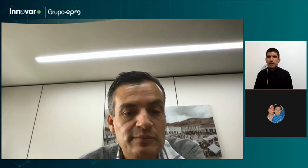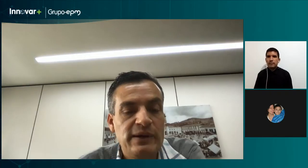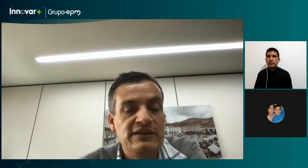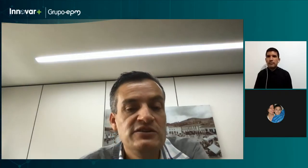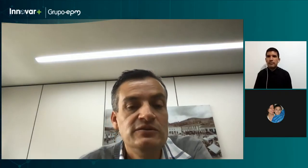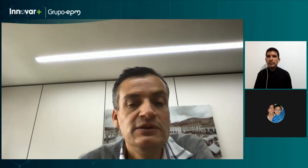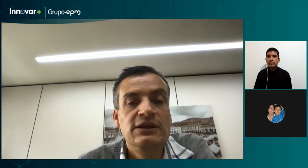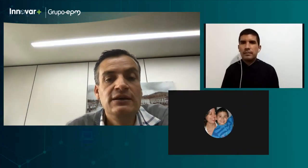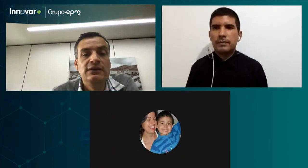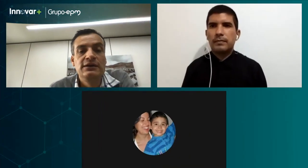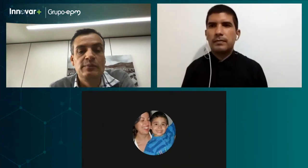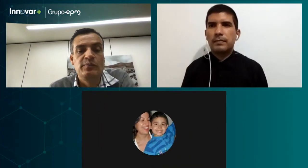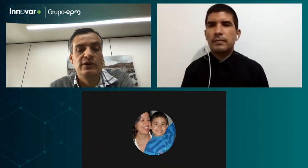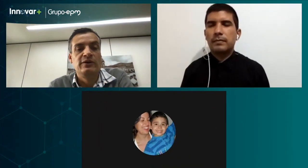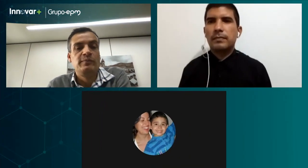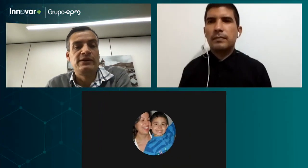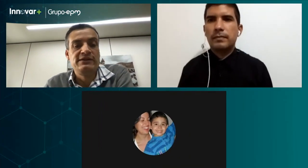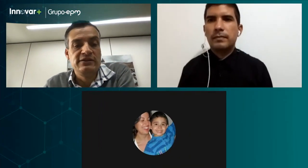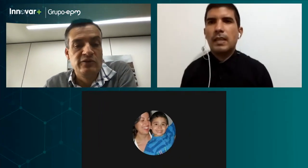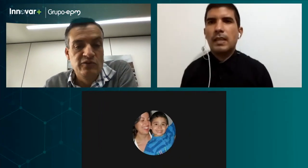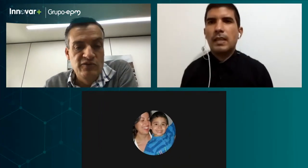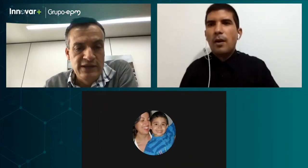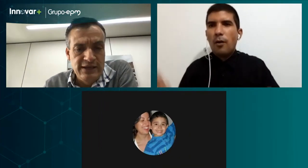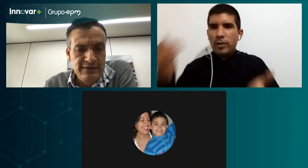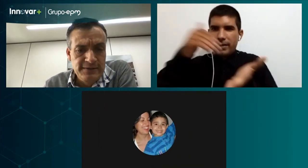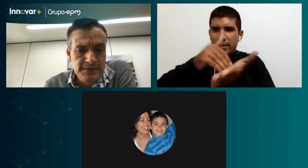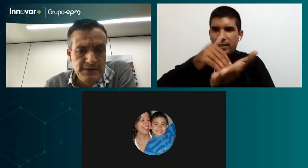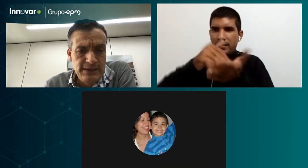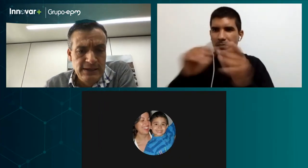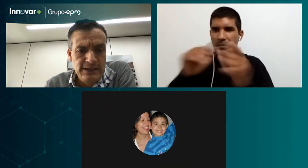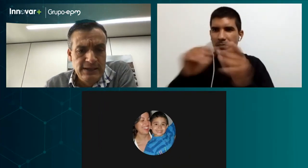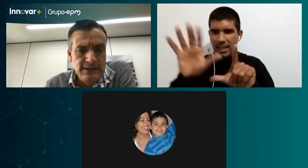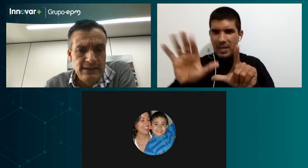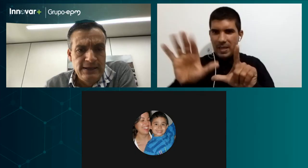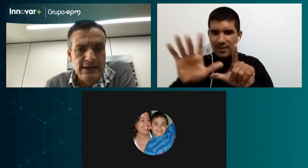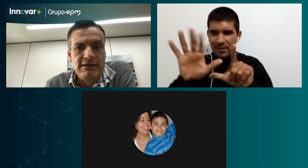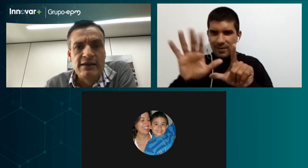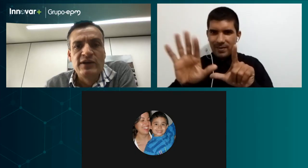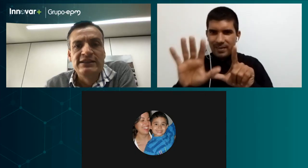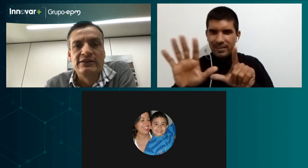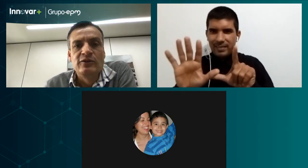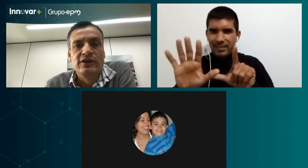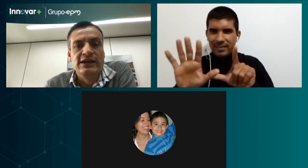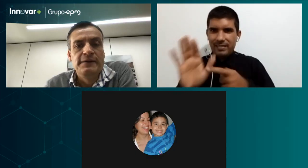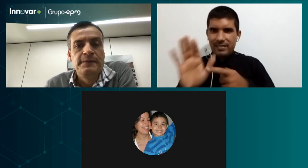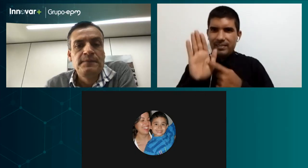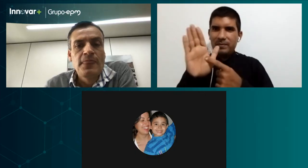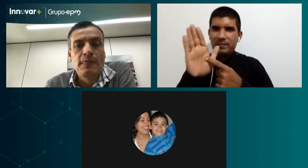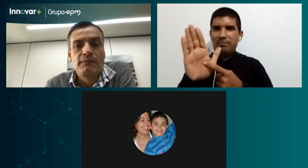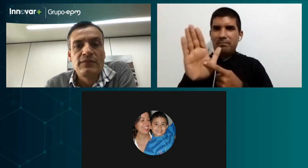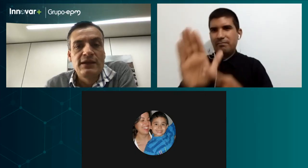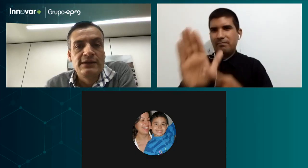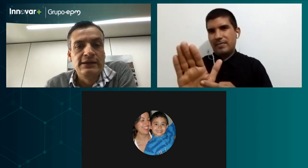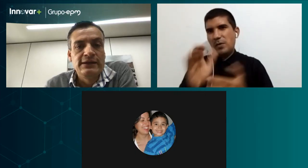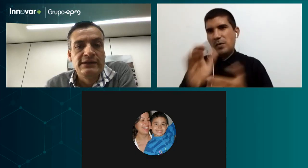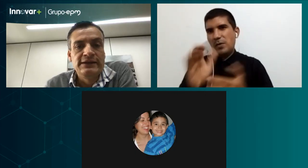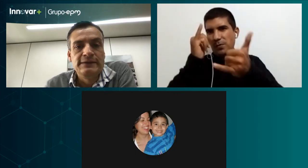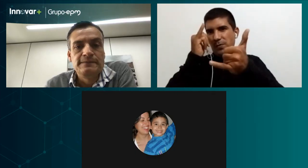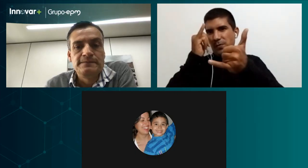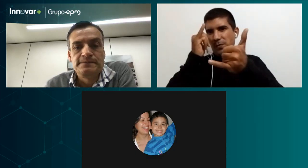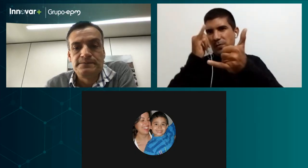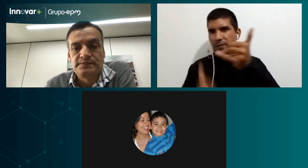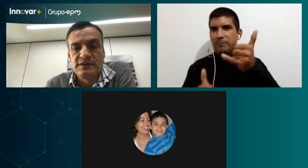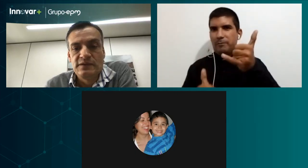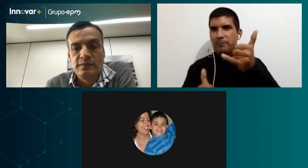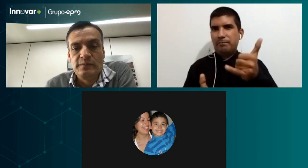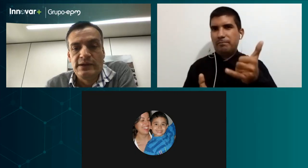termino este espacio que pude compartir con ustedes hablando de tecnología.